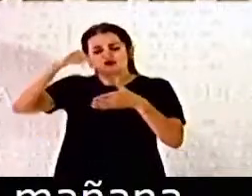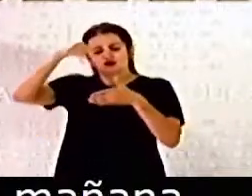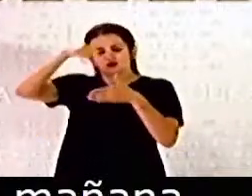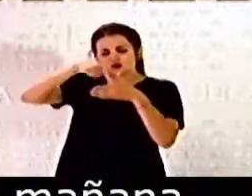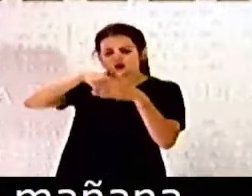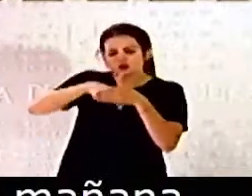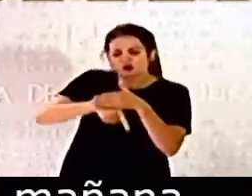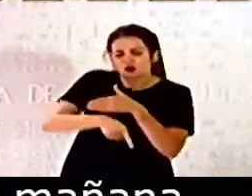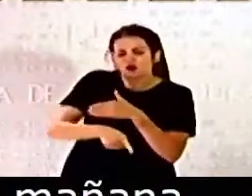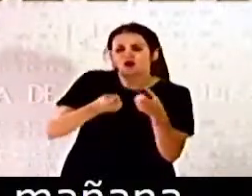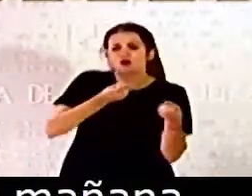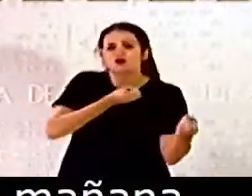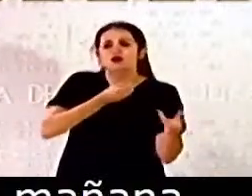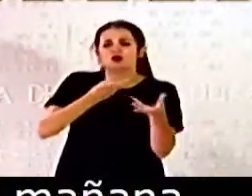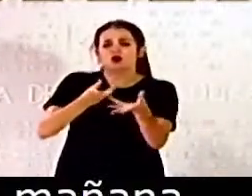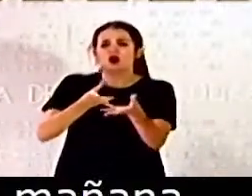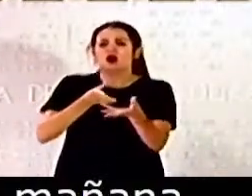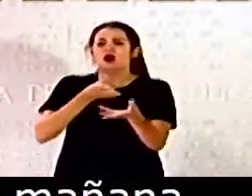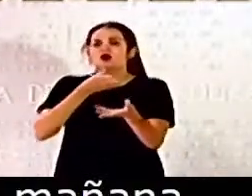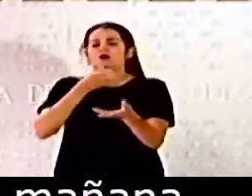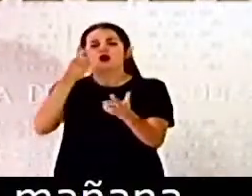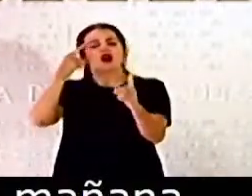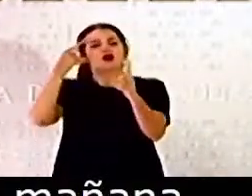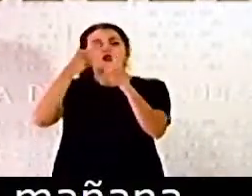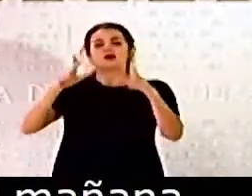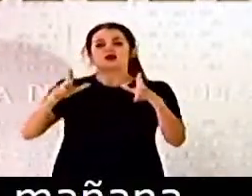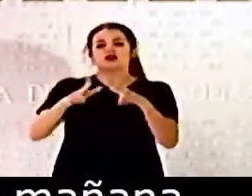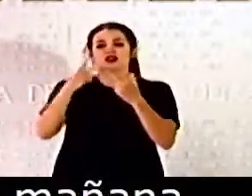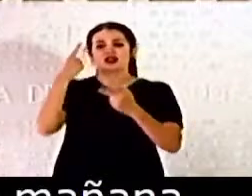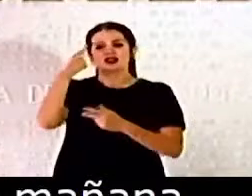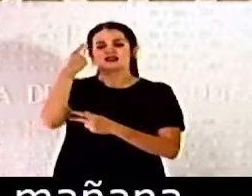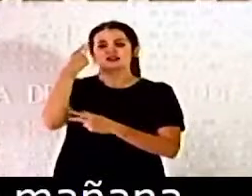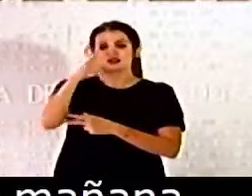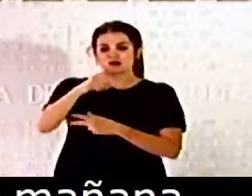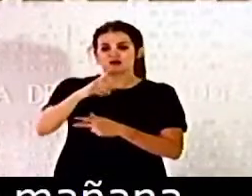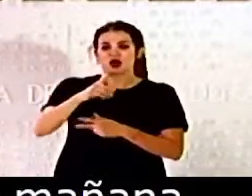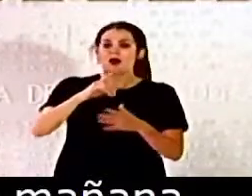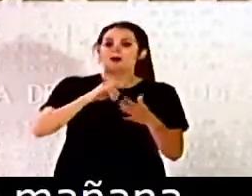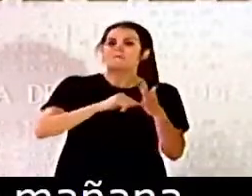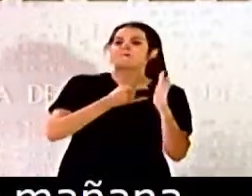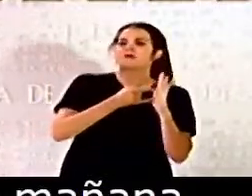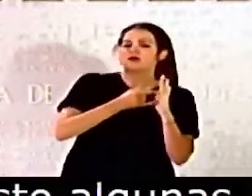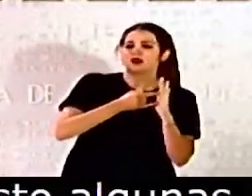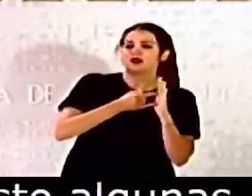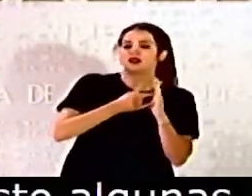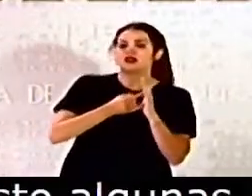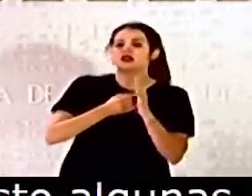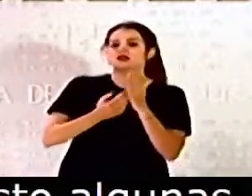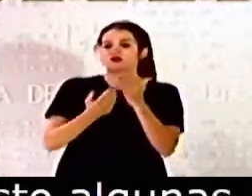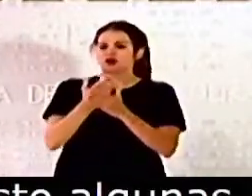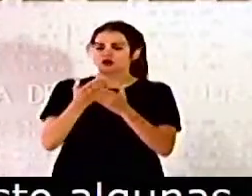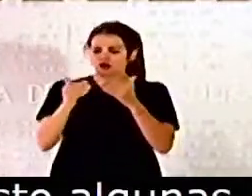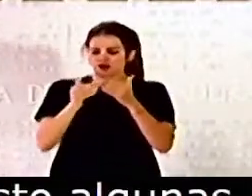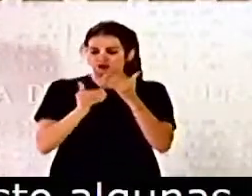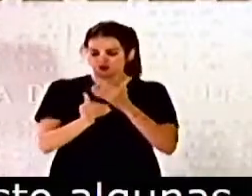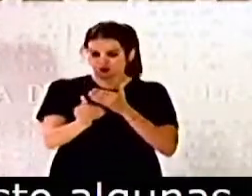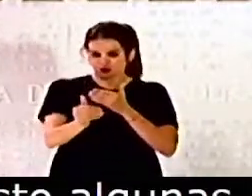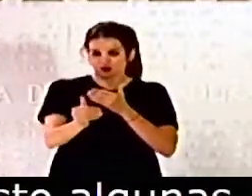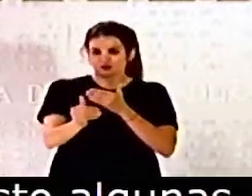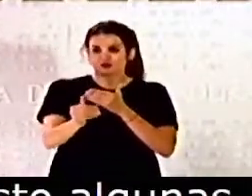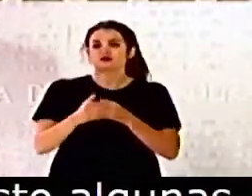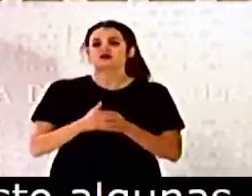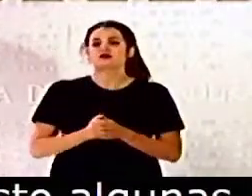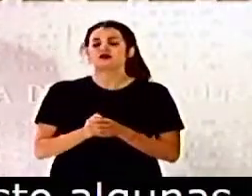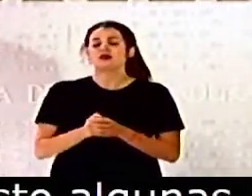para que la sociedad sepa las medidas que vamos a adoptar en los próximos días. Y, por último,